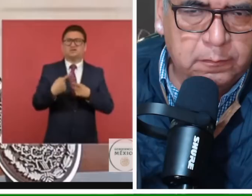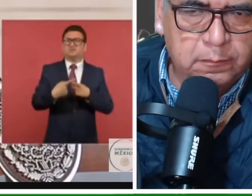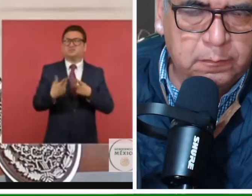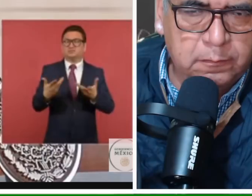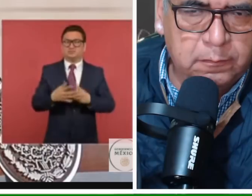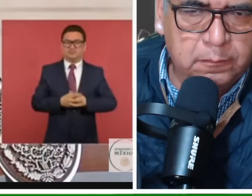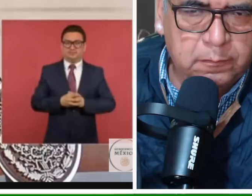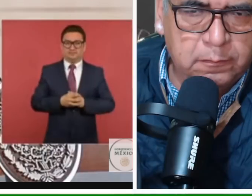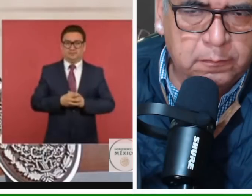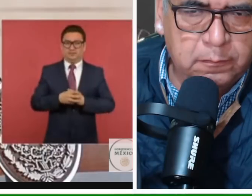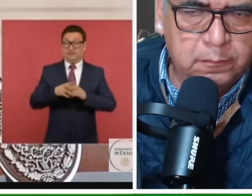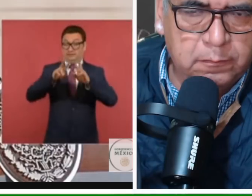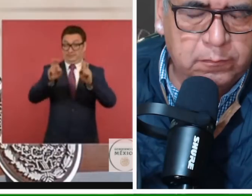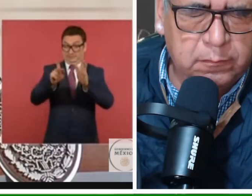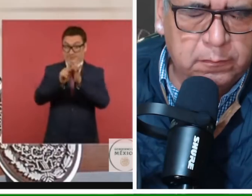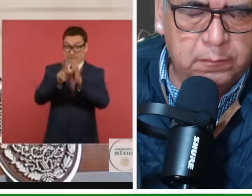en el periodismo,